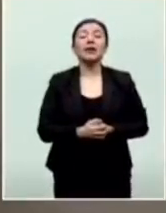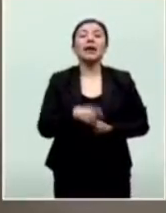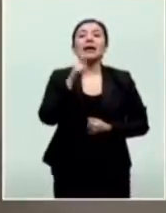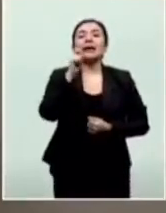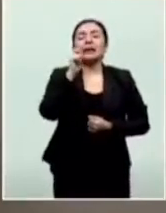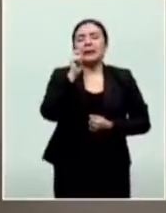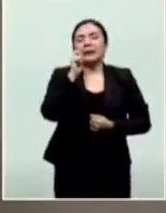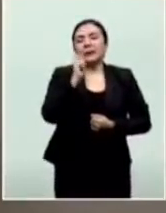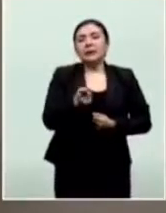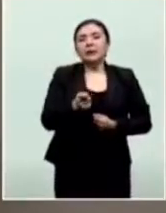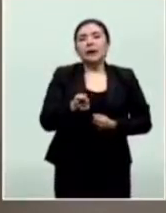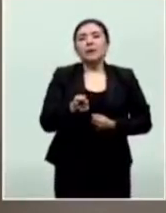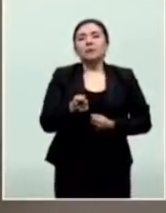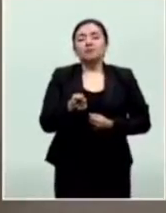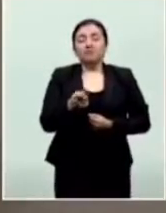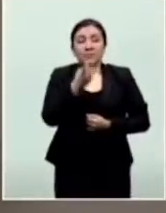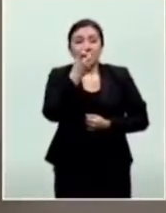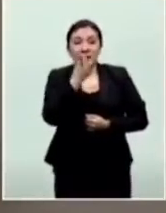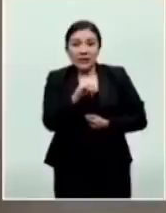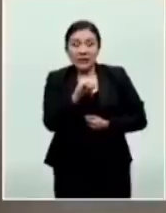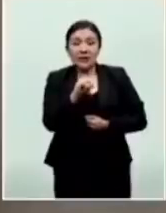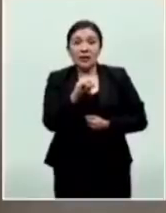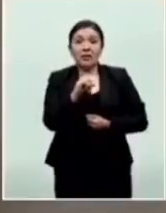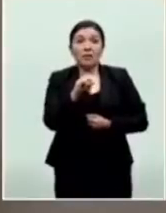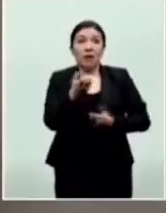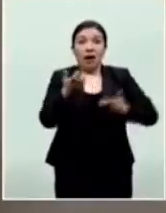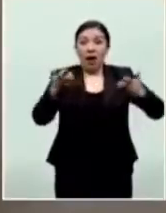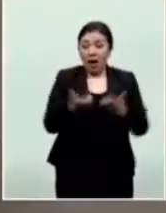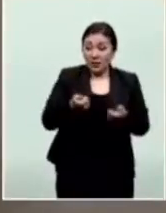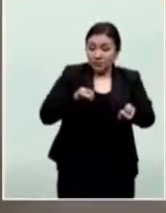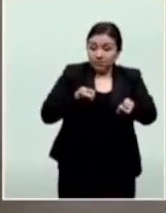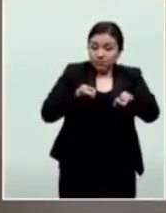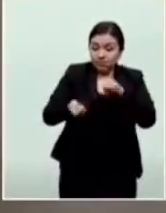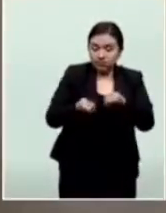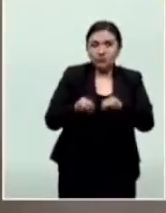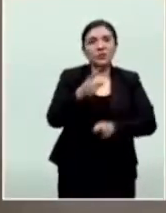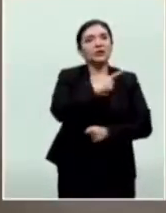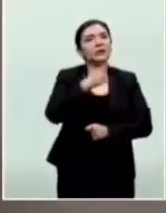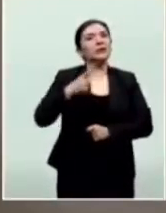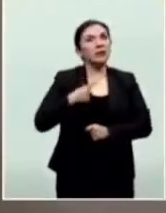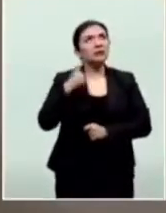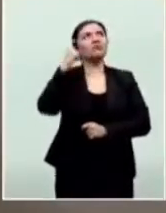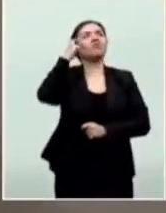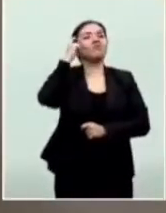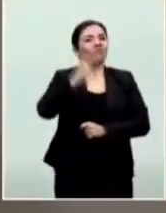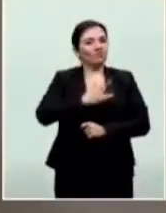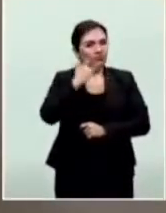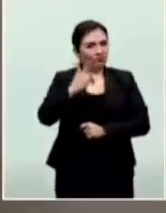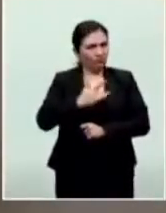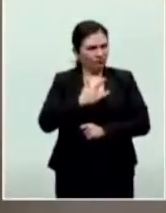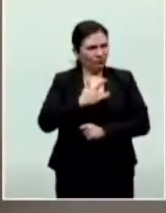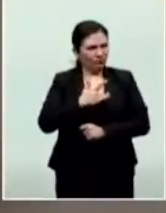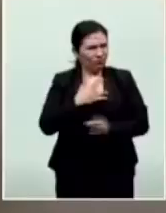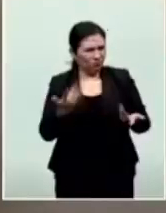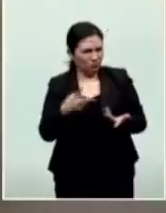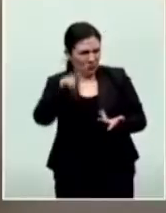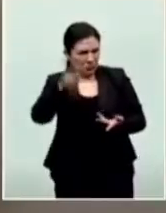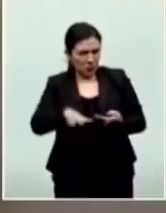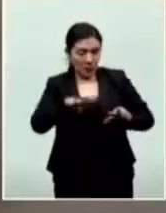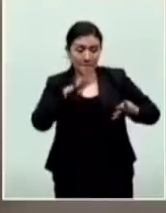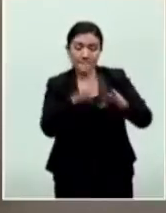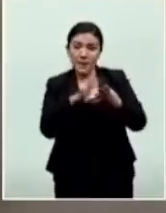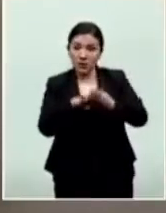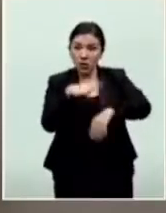es una medida que debemos replantearnos. La prisión preventiva